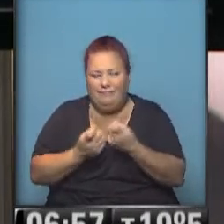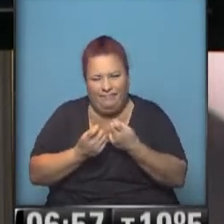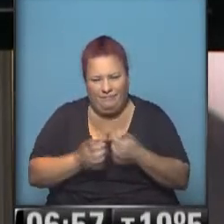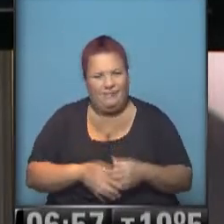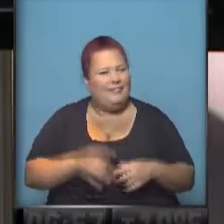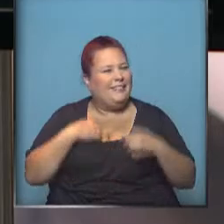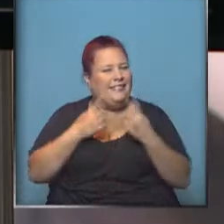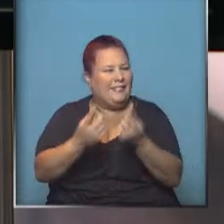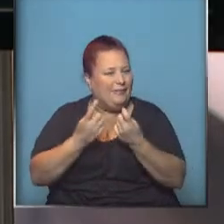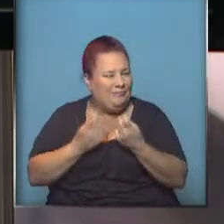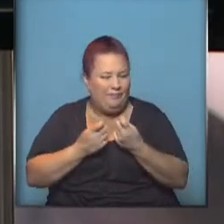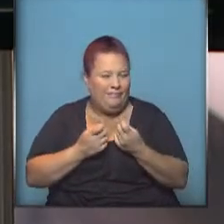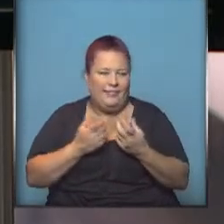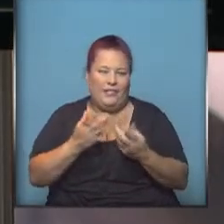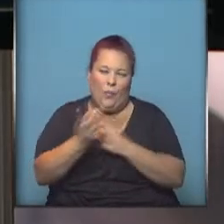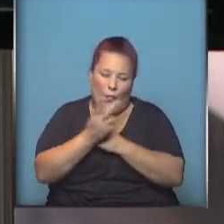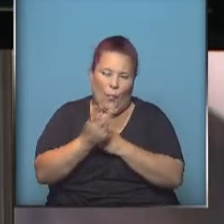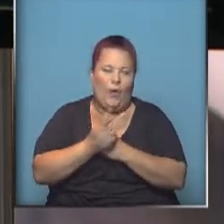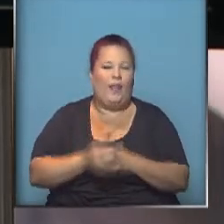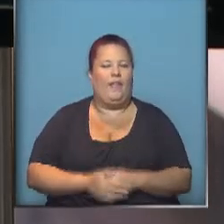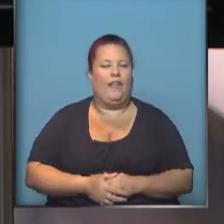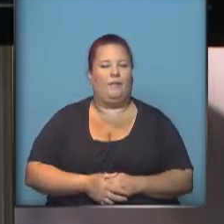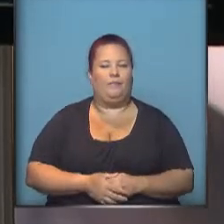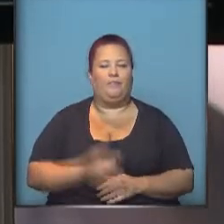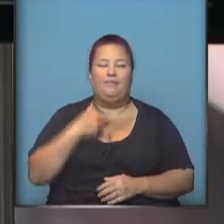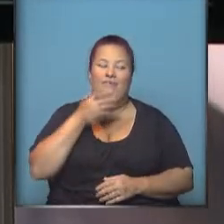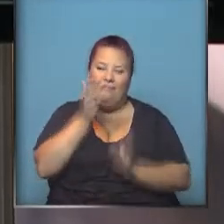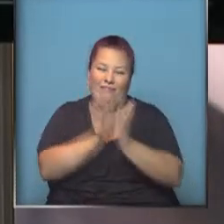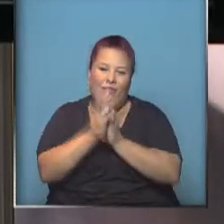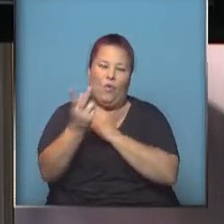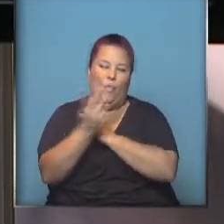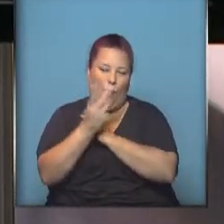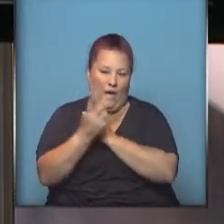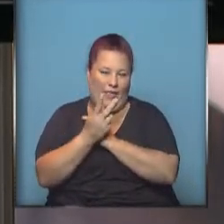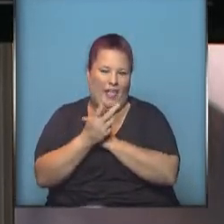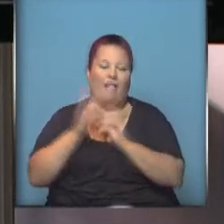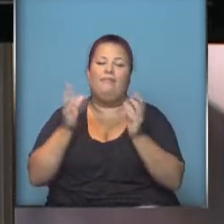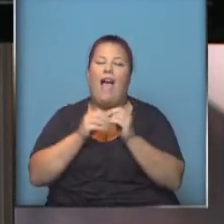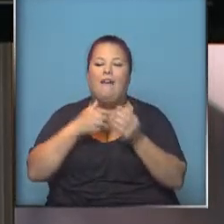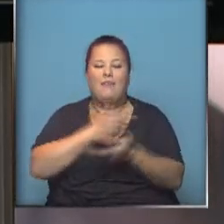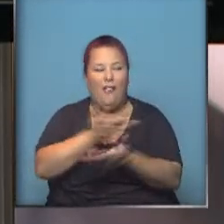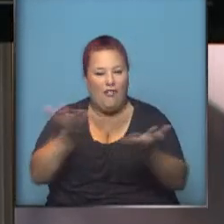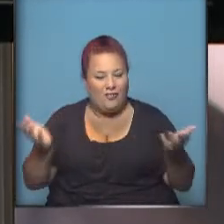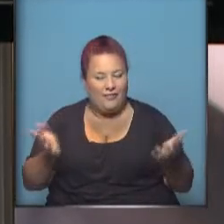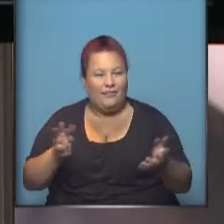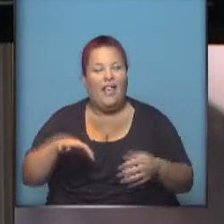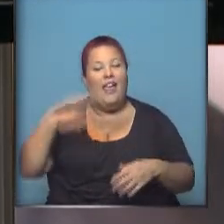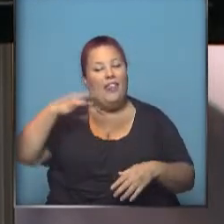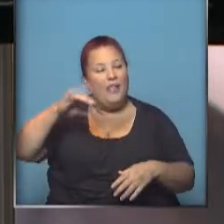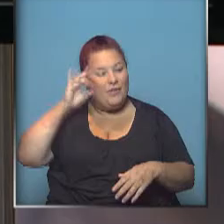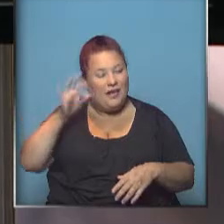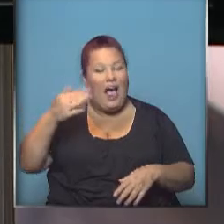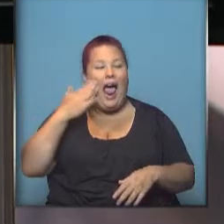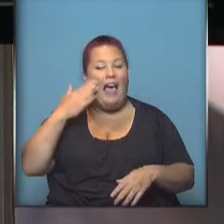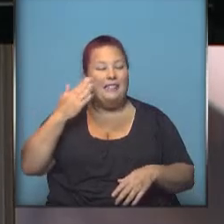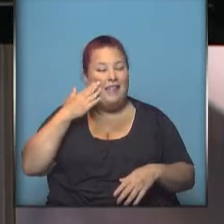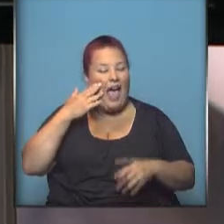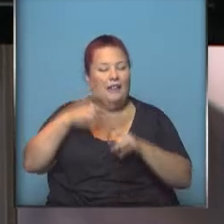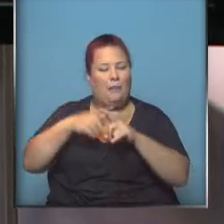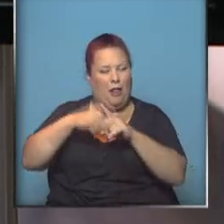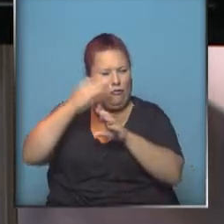Lo necesitamos, que nos cuide. Le pedimos que nos cuide. Amigos, queridos, tengan en cuenta, la tarde desciende